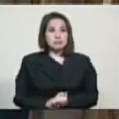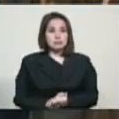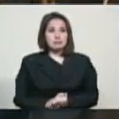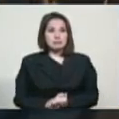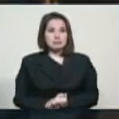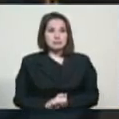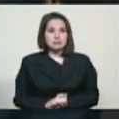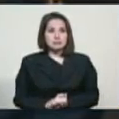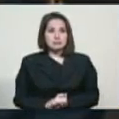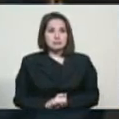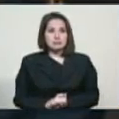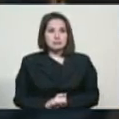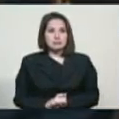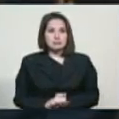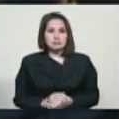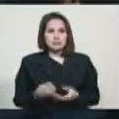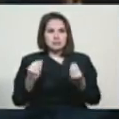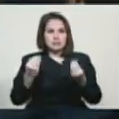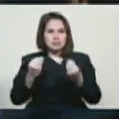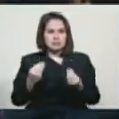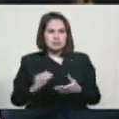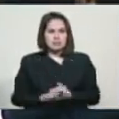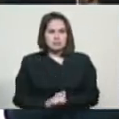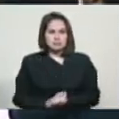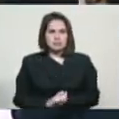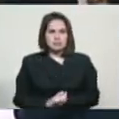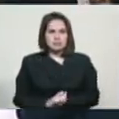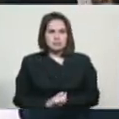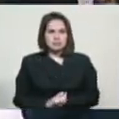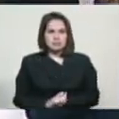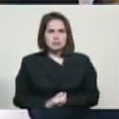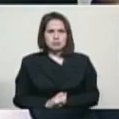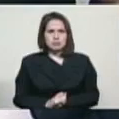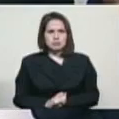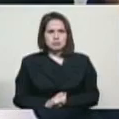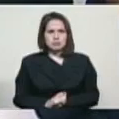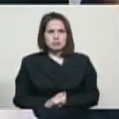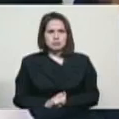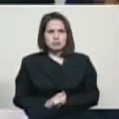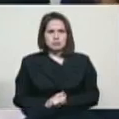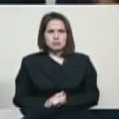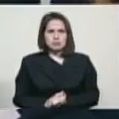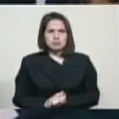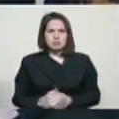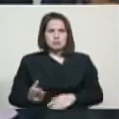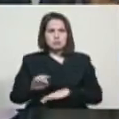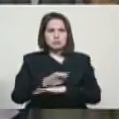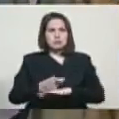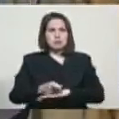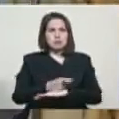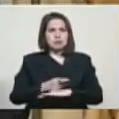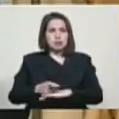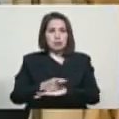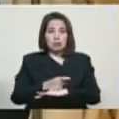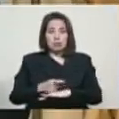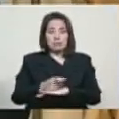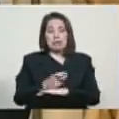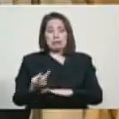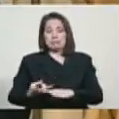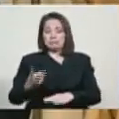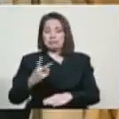no confiarnos, porque las oligarquías internas y el gobierno extremista del